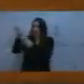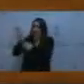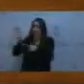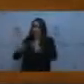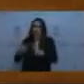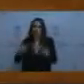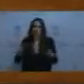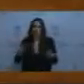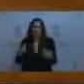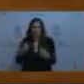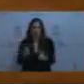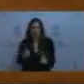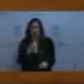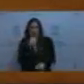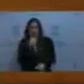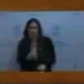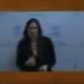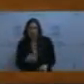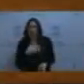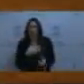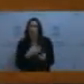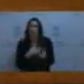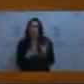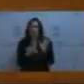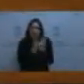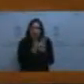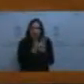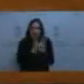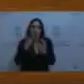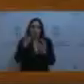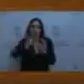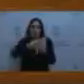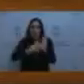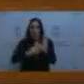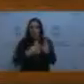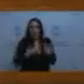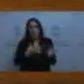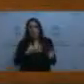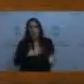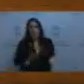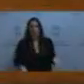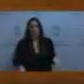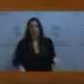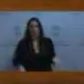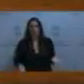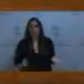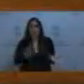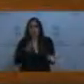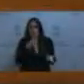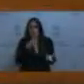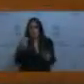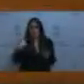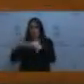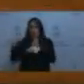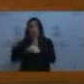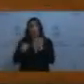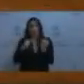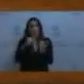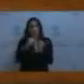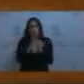se puede hacer. Modifiquen de una vez la ley de montes, y que ya no cumple para lo que fue concebida.